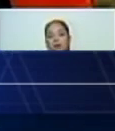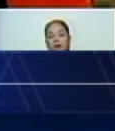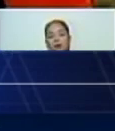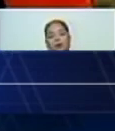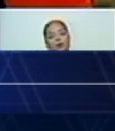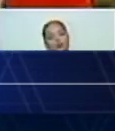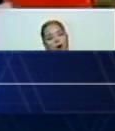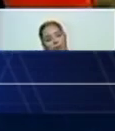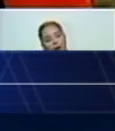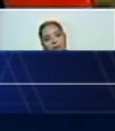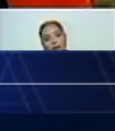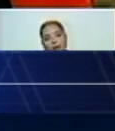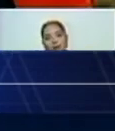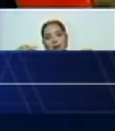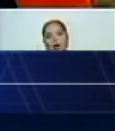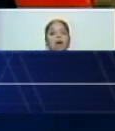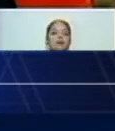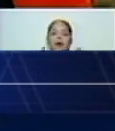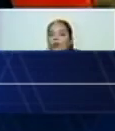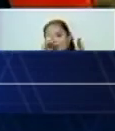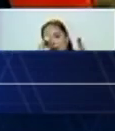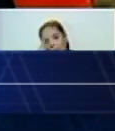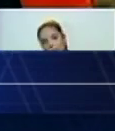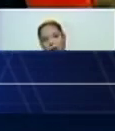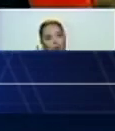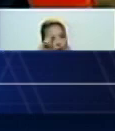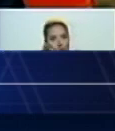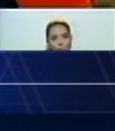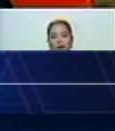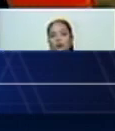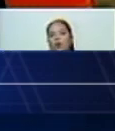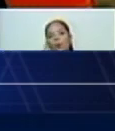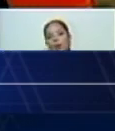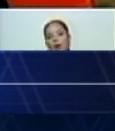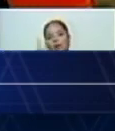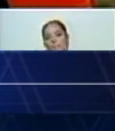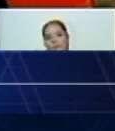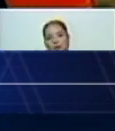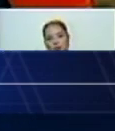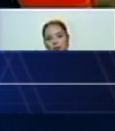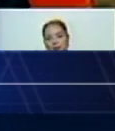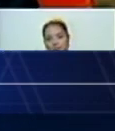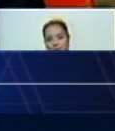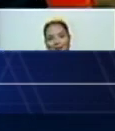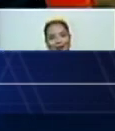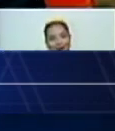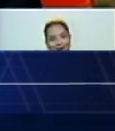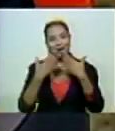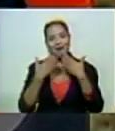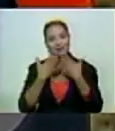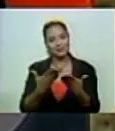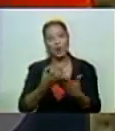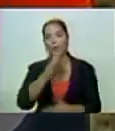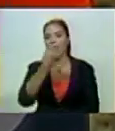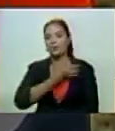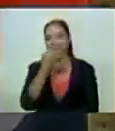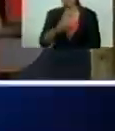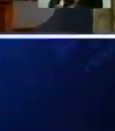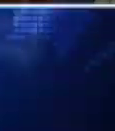abraza, nuestra Pachamama, las relaciones de respeto con la República Bolivariana de Venezuela. Muchas gracias, muy buenas tardes.